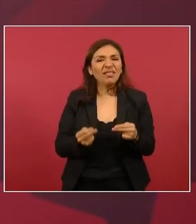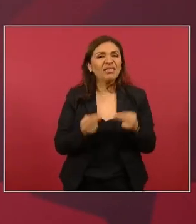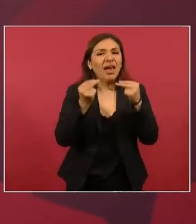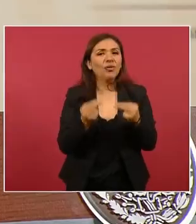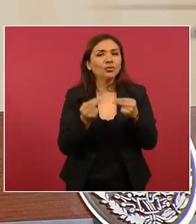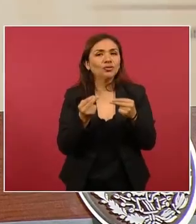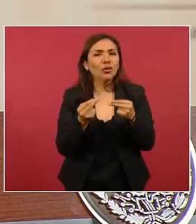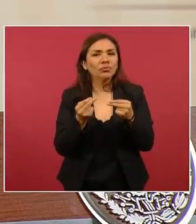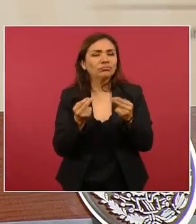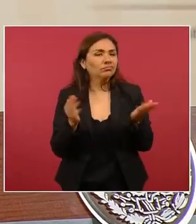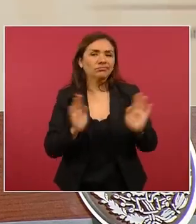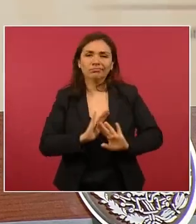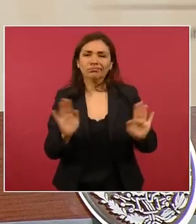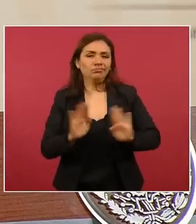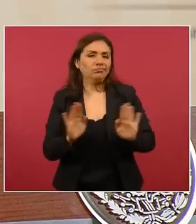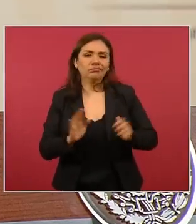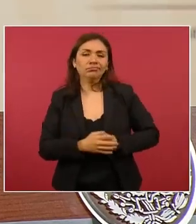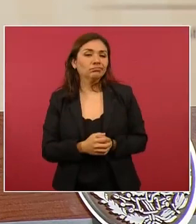con